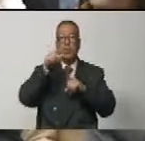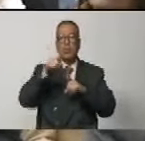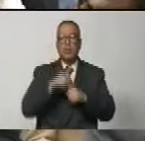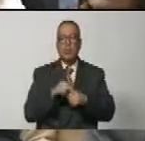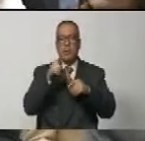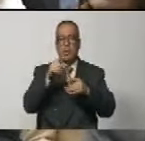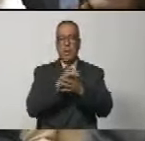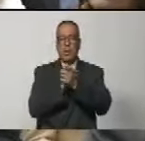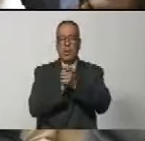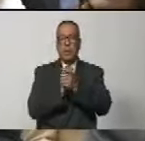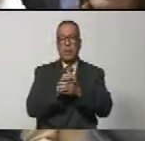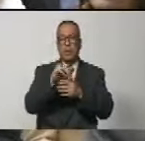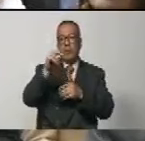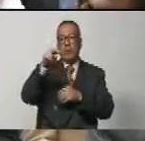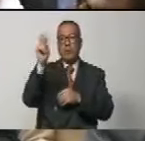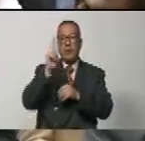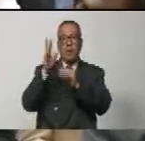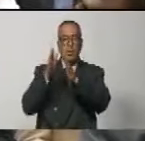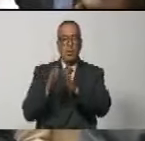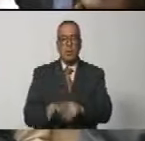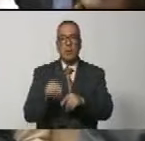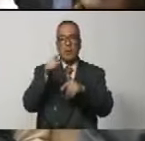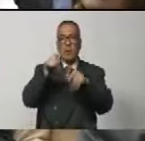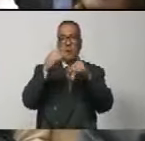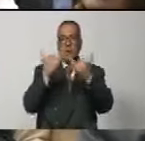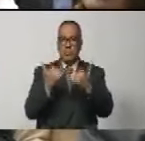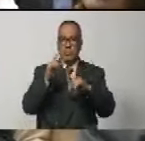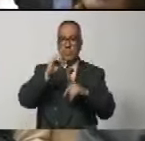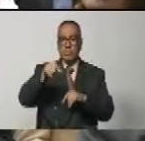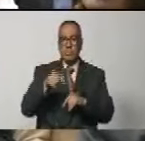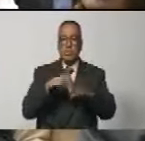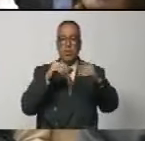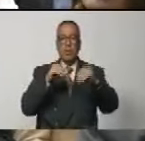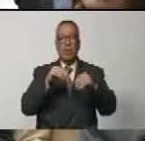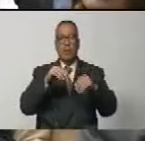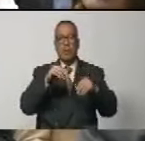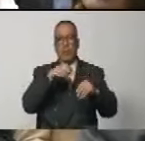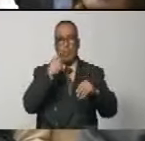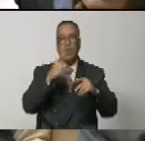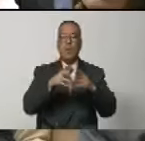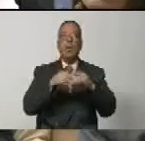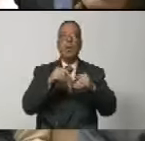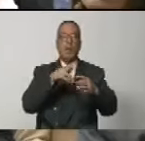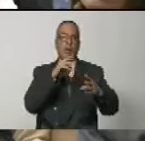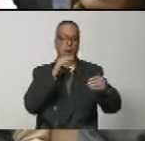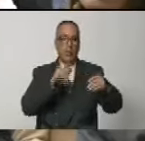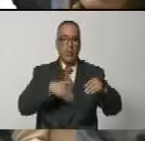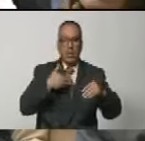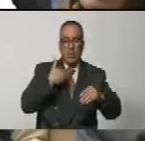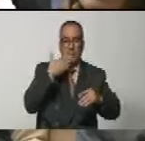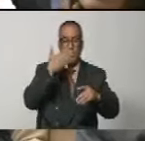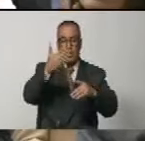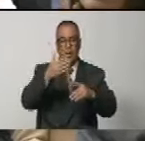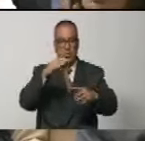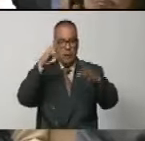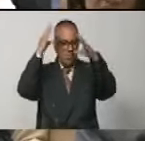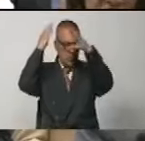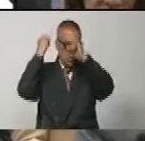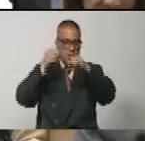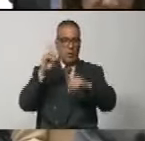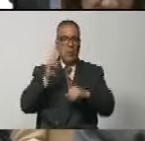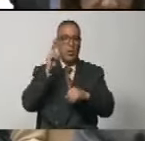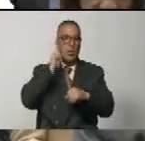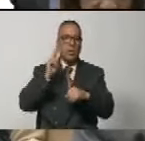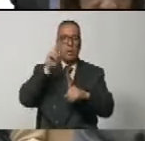que este compañero, de que este venezolano, que además habla inglés, habla árabe, sea designado como embajador de la